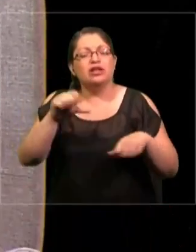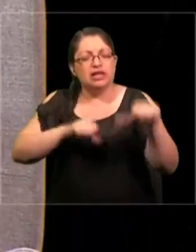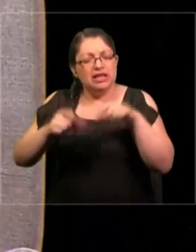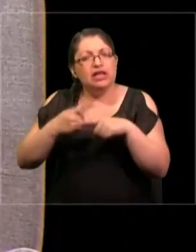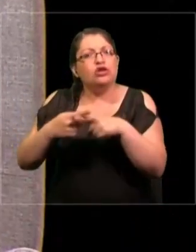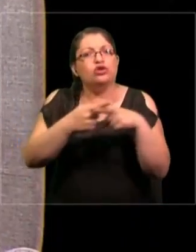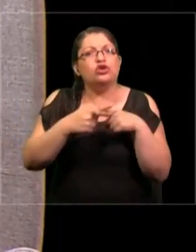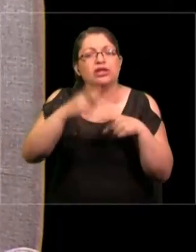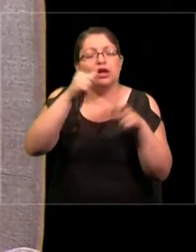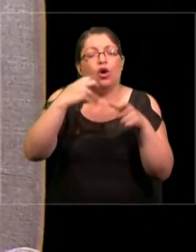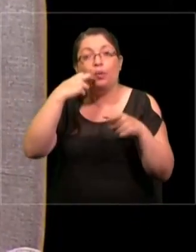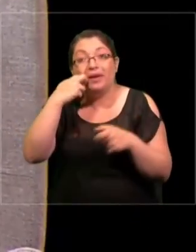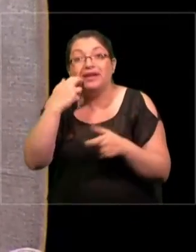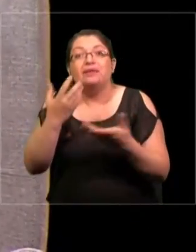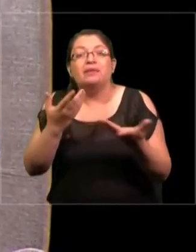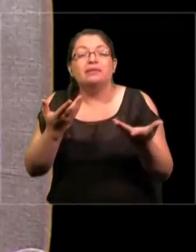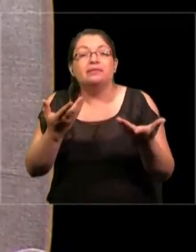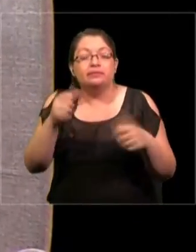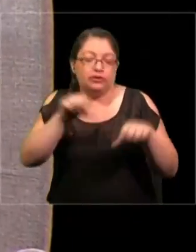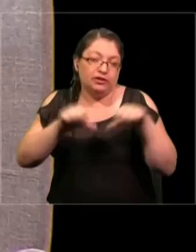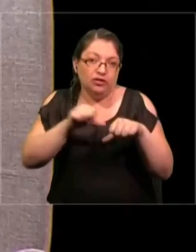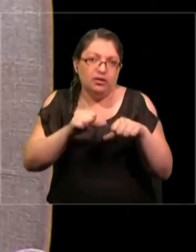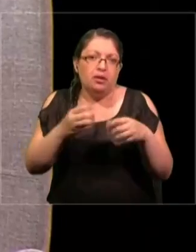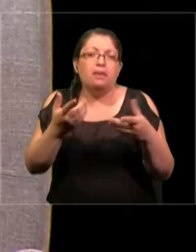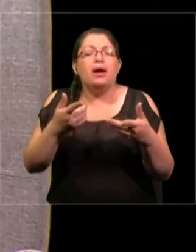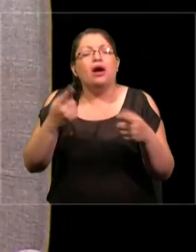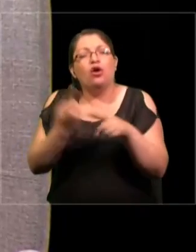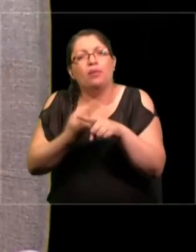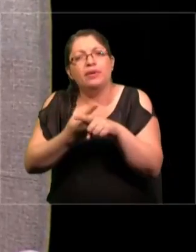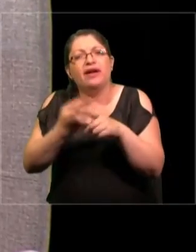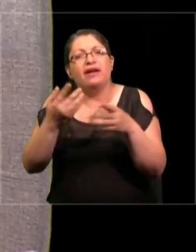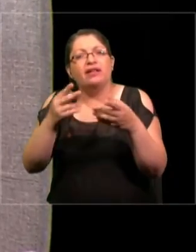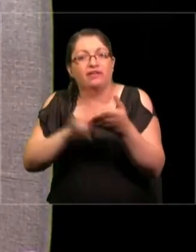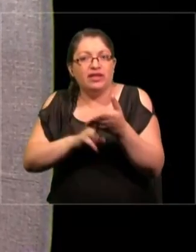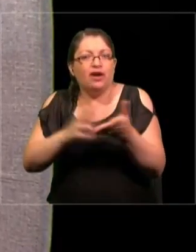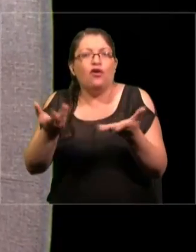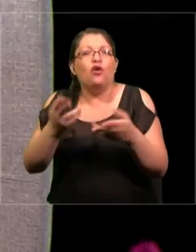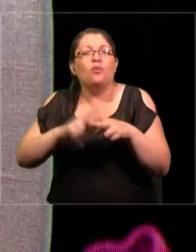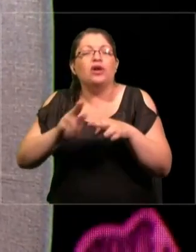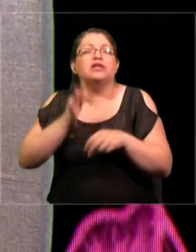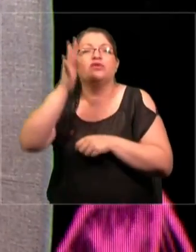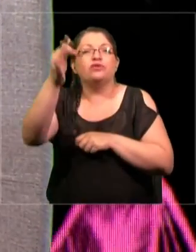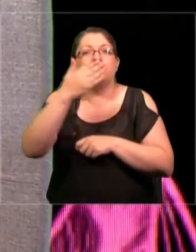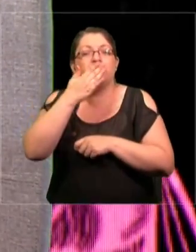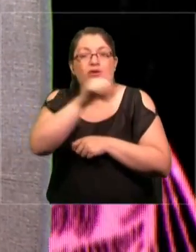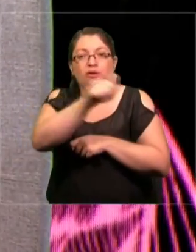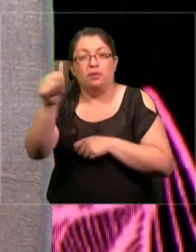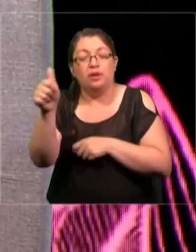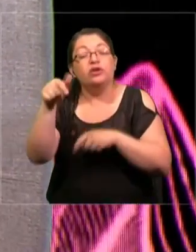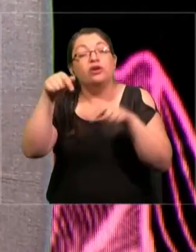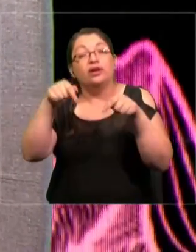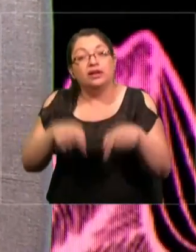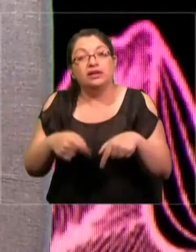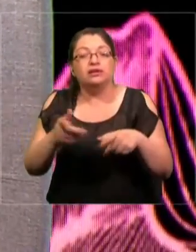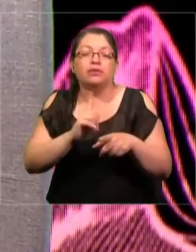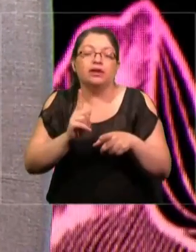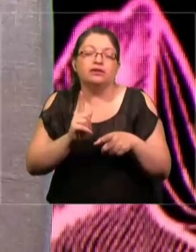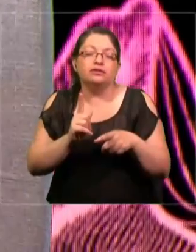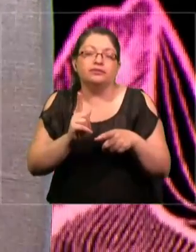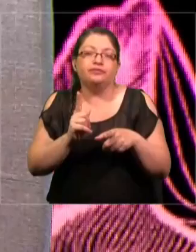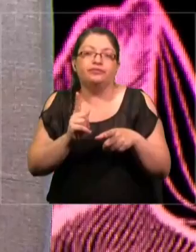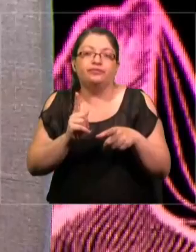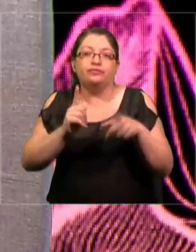Los humanistas, para discutir cómo verdaderamente construir un futuro mejor para todos. Y en ese sentido, para no escaparme un